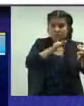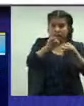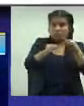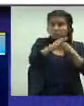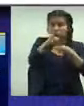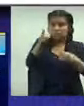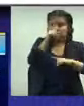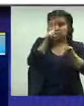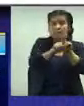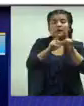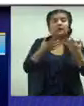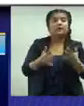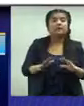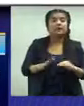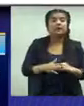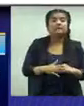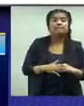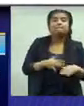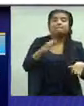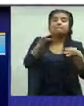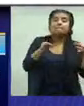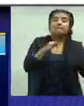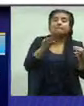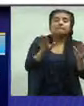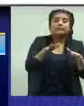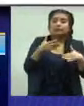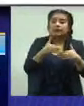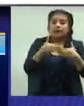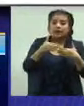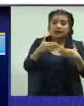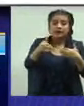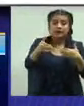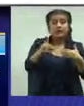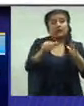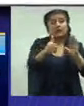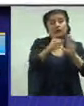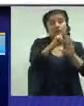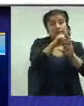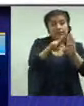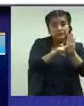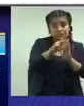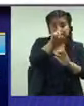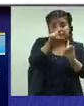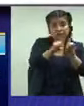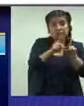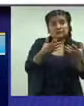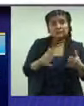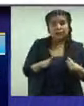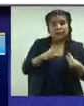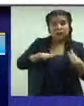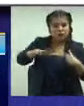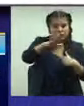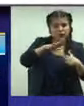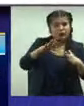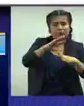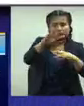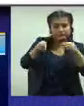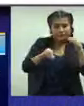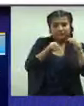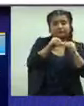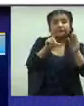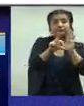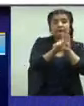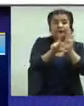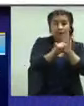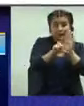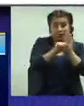pudiera aclarar cómo han avanzado con el reglamento y con la preparación de todo lo que implica la implementación de la ley que